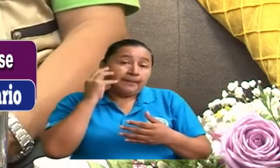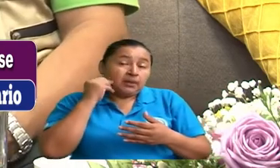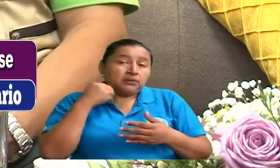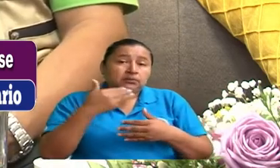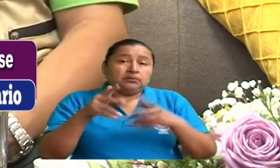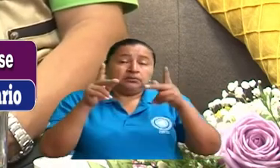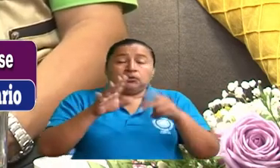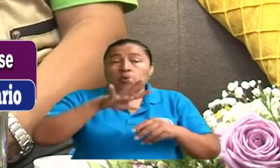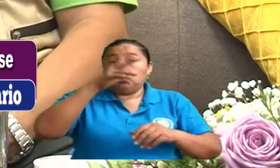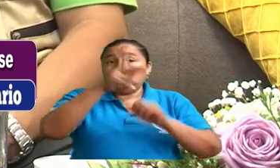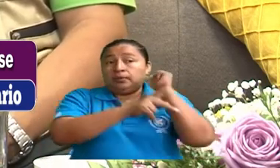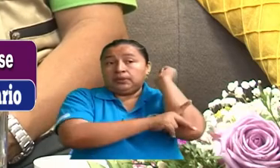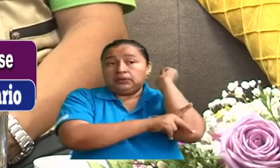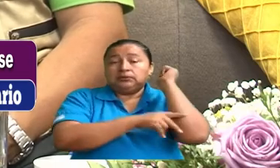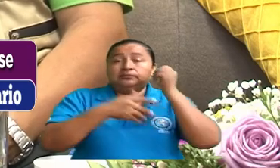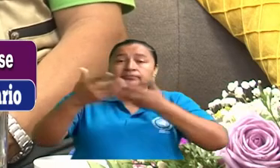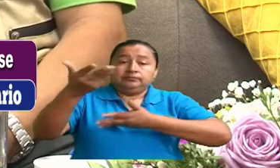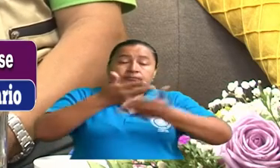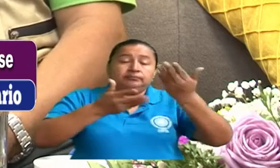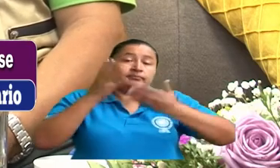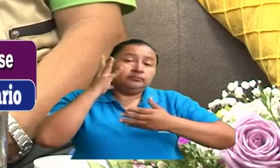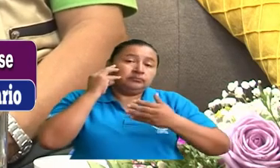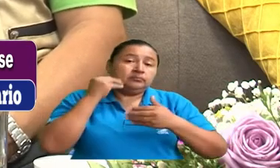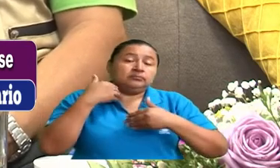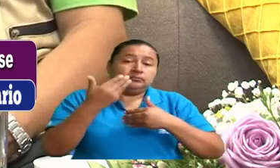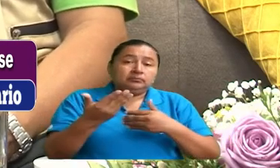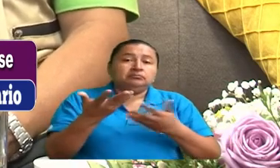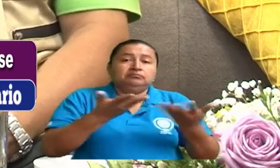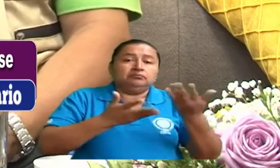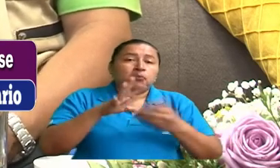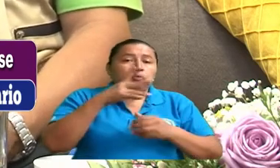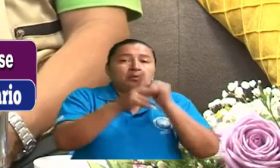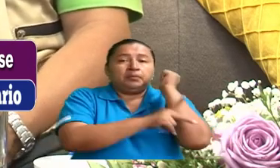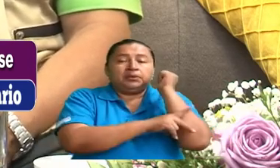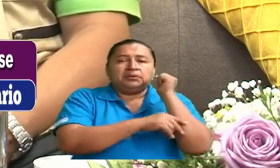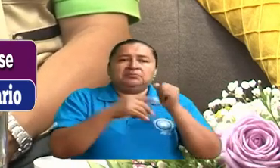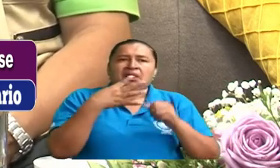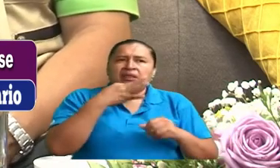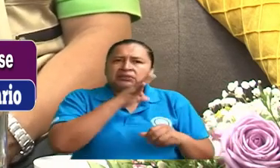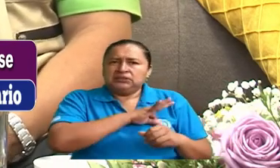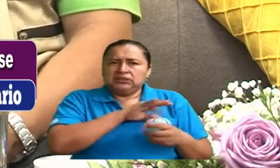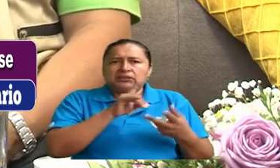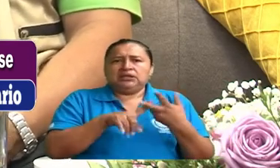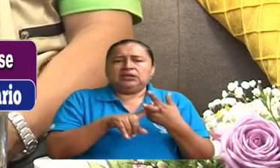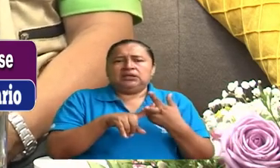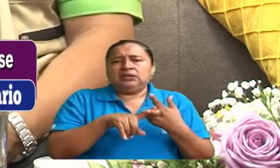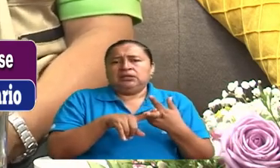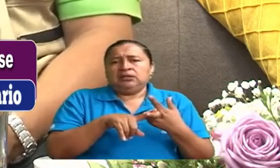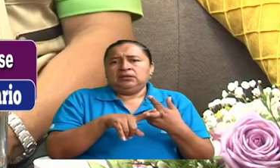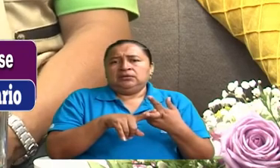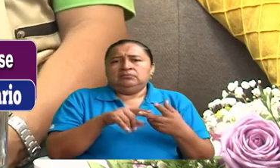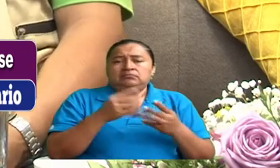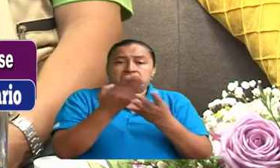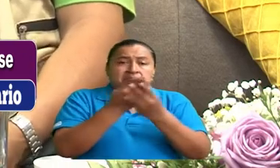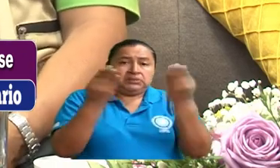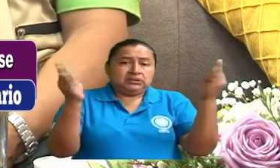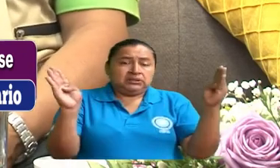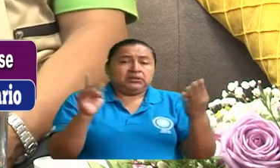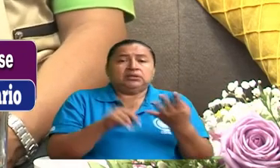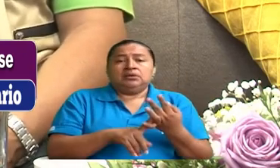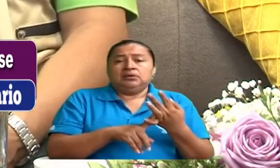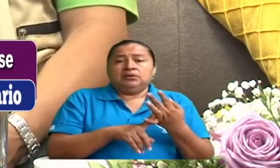en otros países. Intercambio, ¿verdad?, de experiencia. Intercambio de experiencia en Chile, en Brasil,